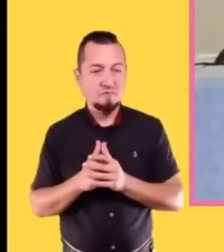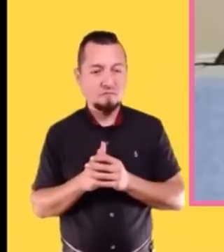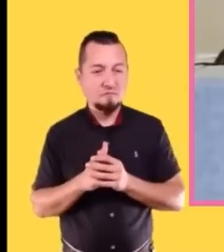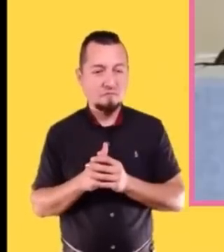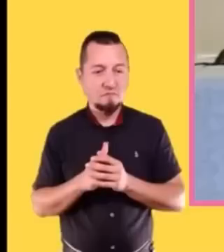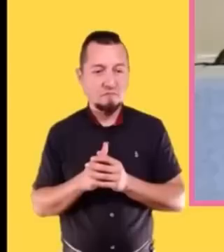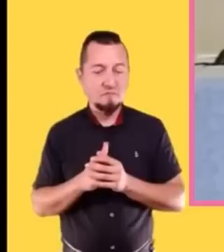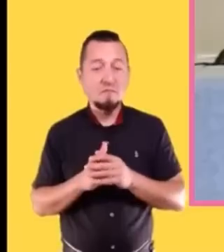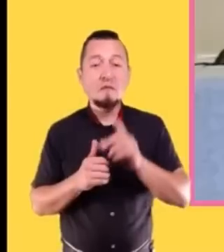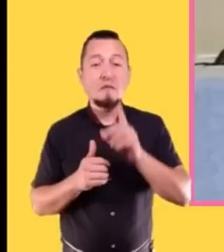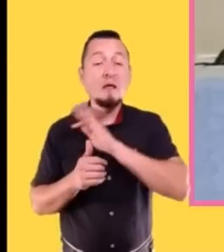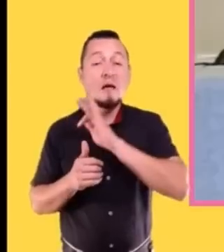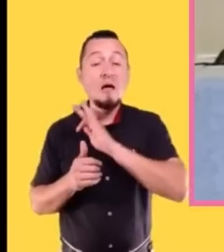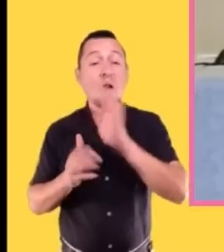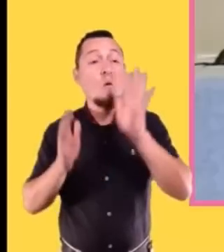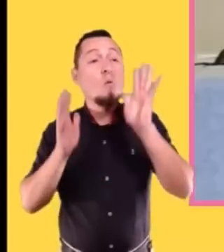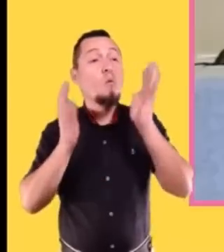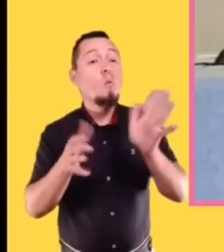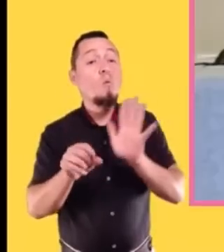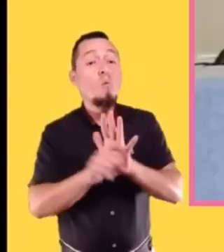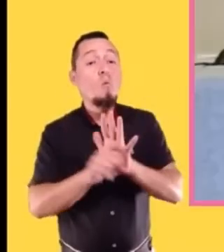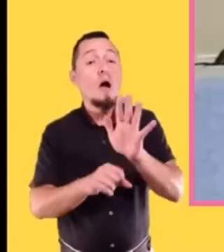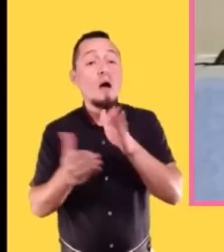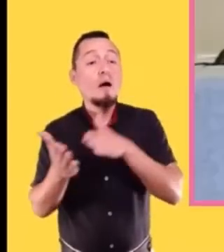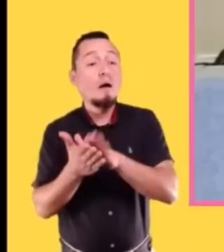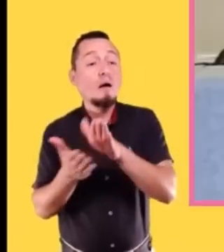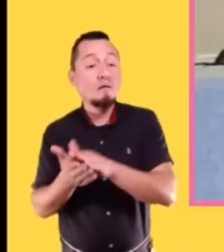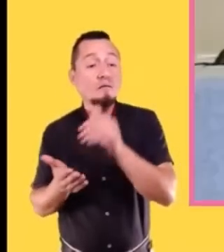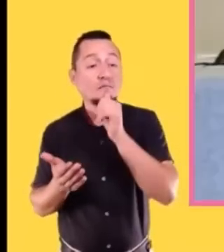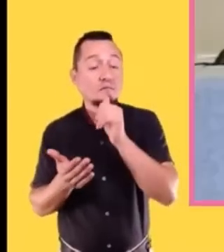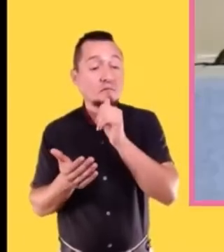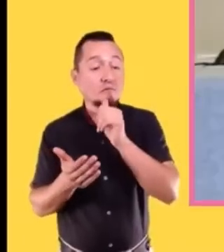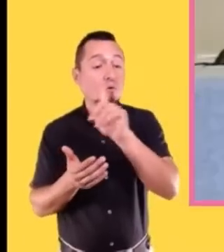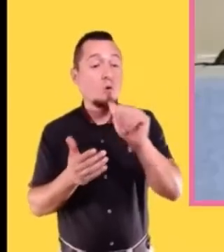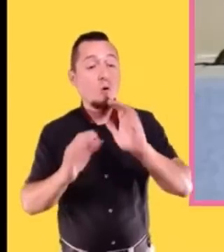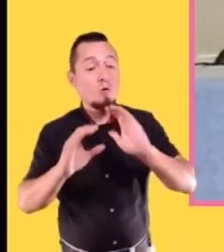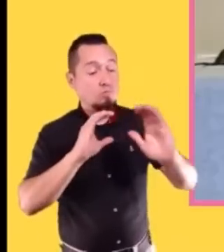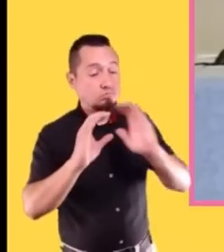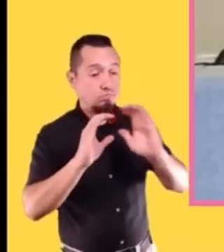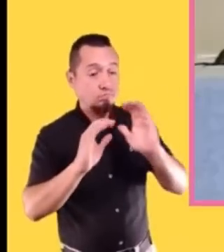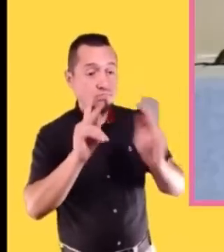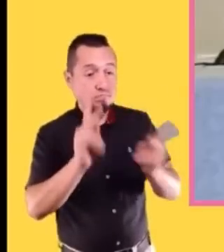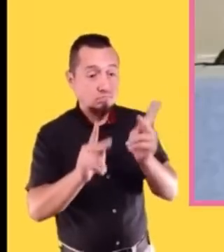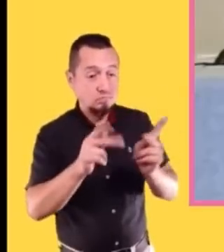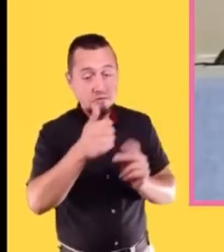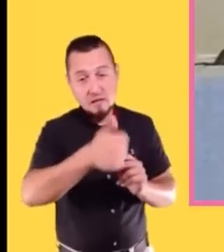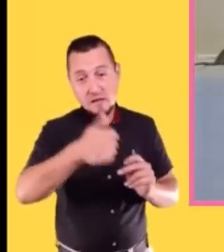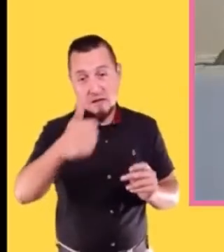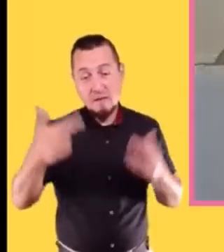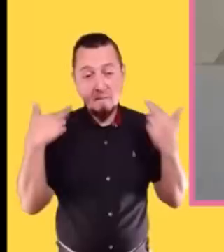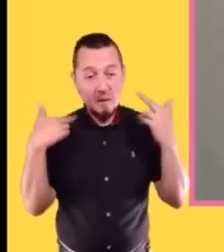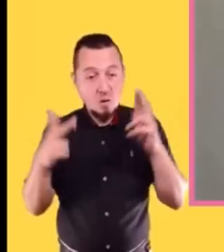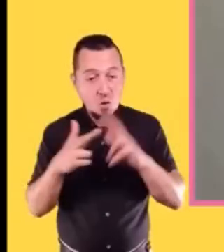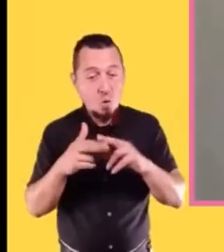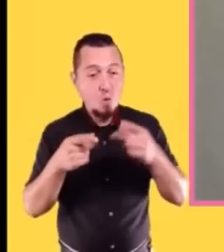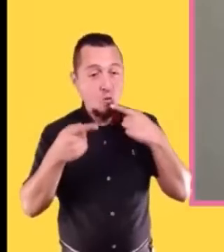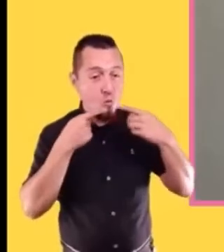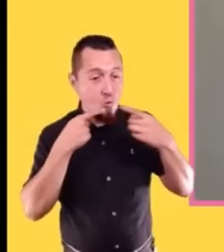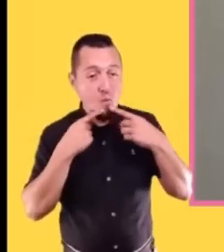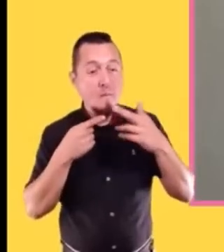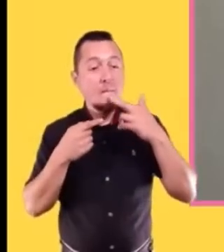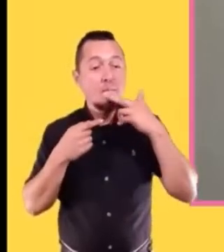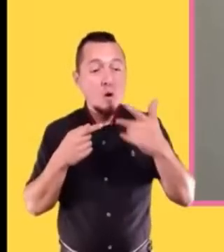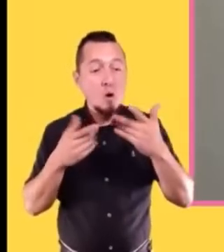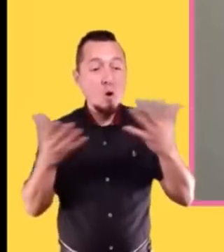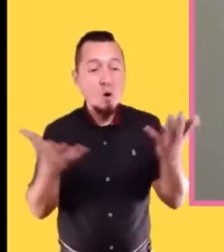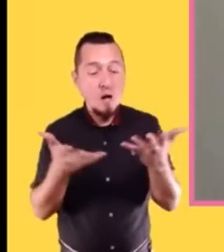los materiales y platicaríamos con cada comunidad educativa para ver cuál es el mejor mecanismo para que estos materiales